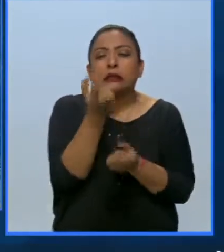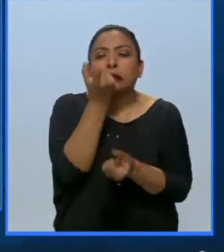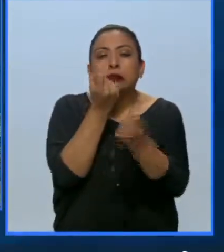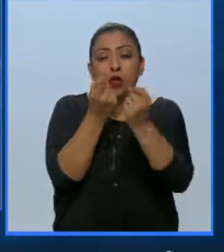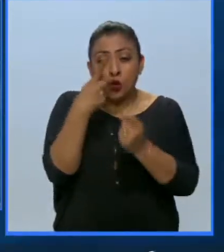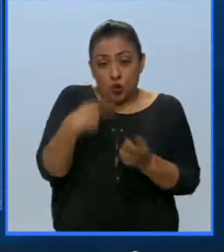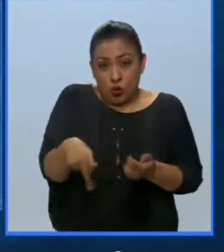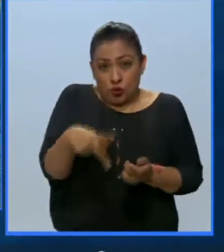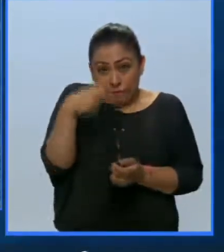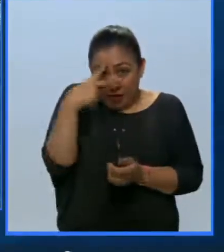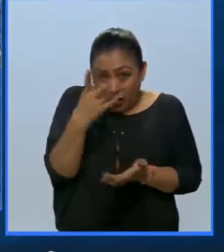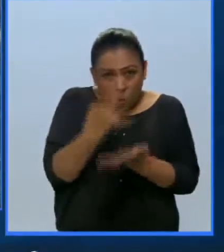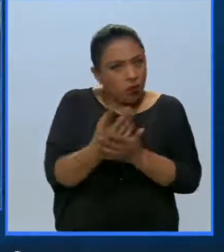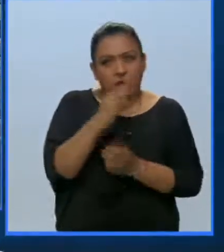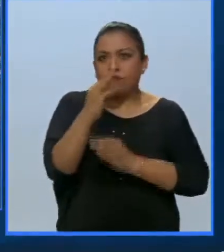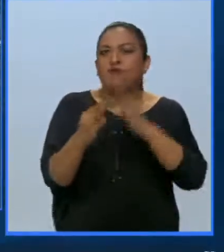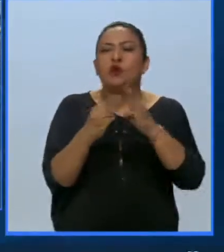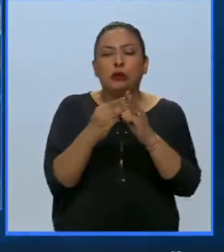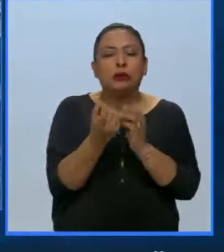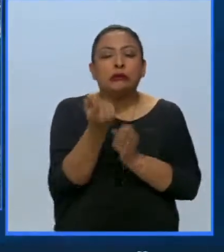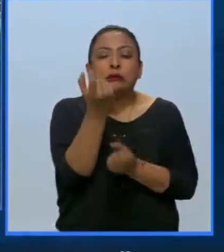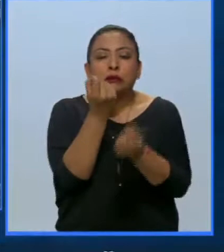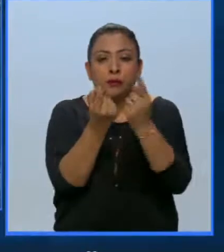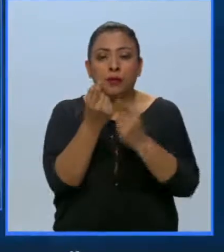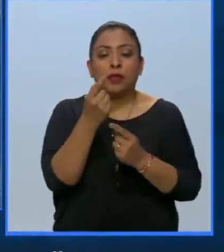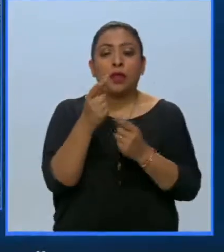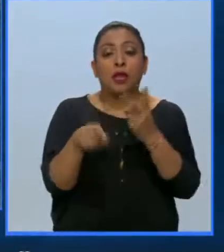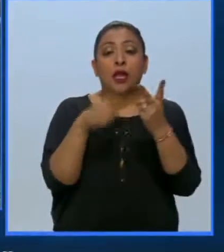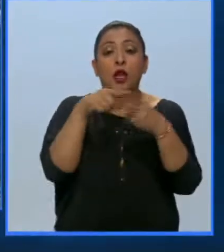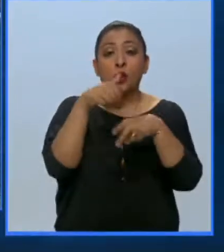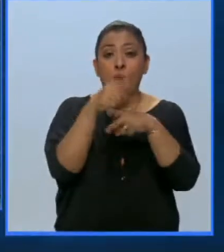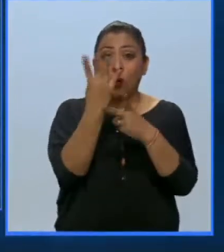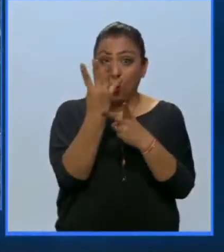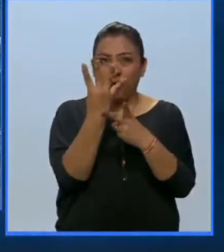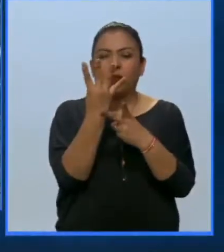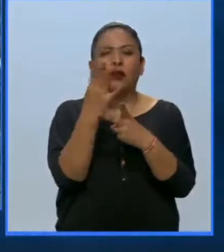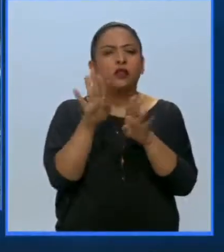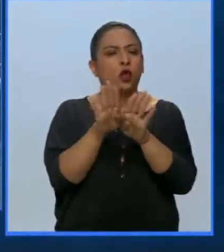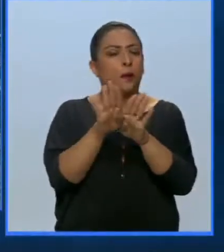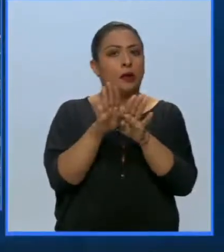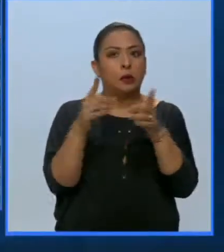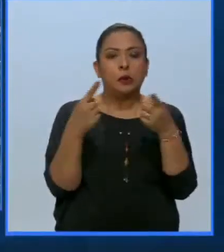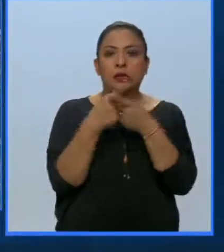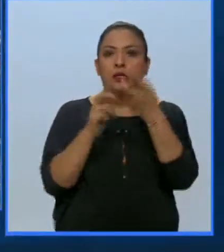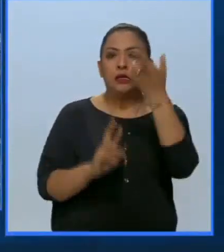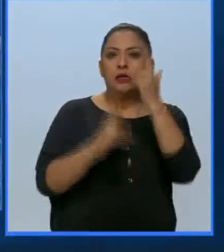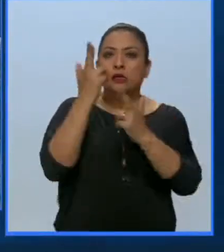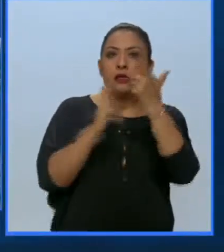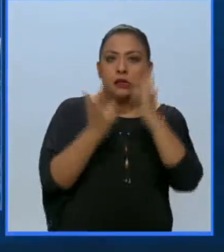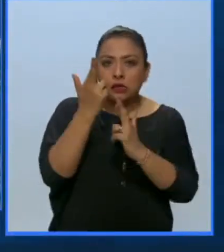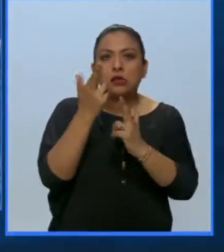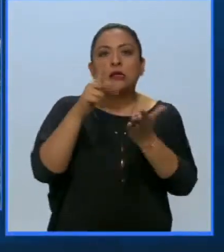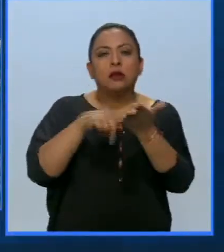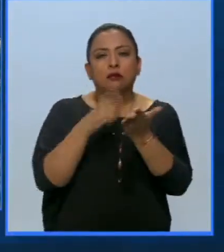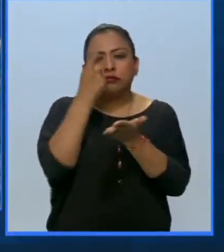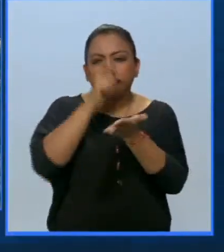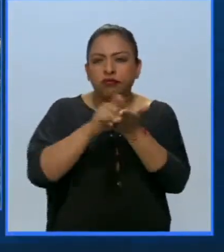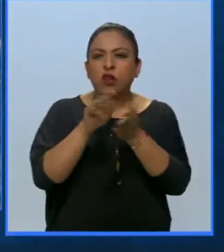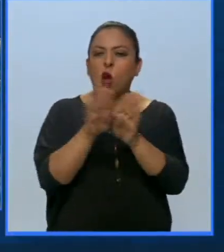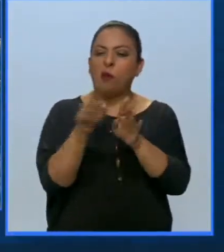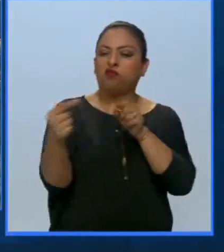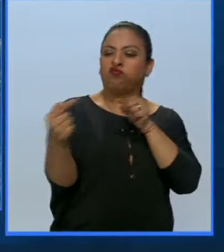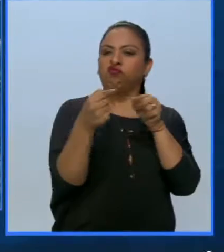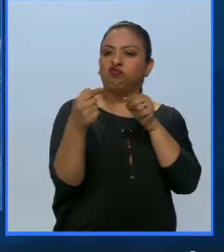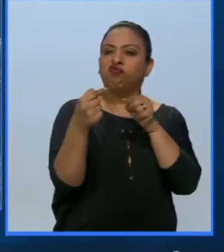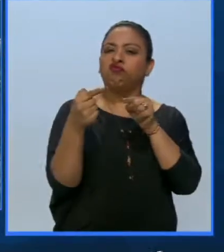mundo. La Sinfonía número 4 en Do menor es una obra controversial, revolucionaria, escrita de manera retadora como